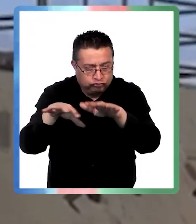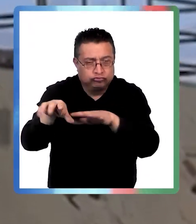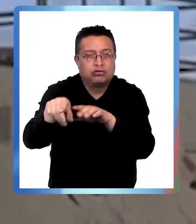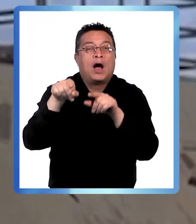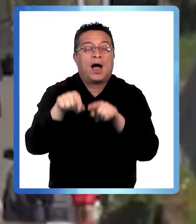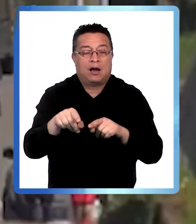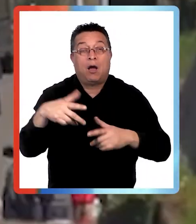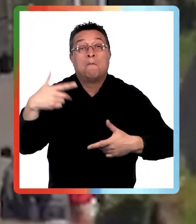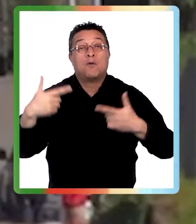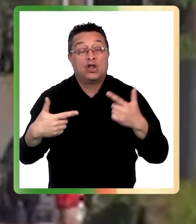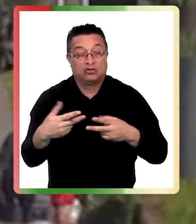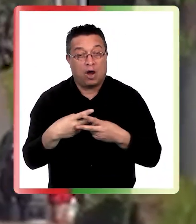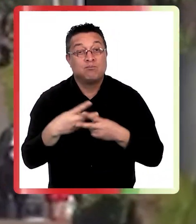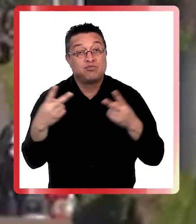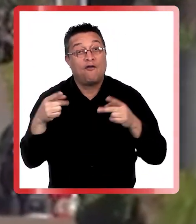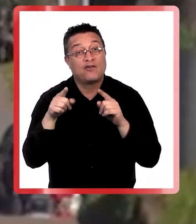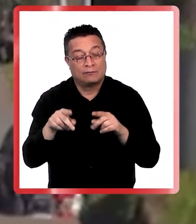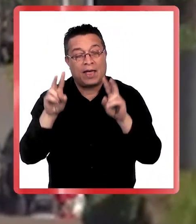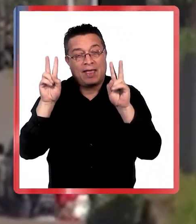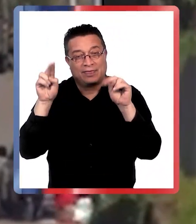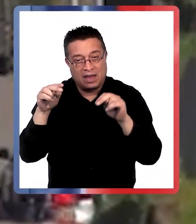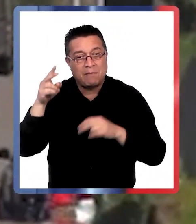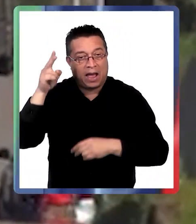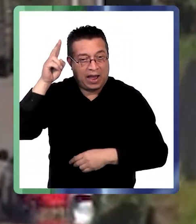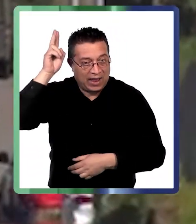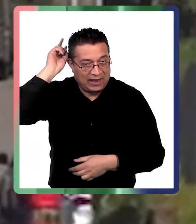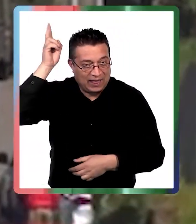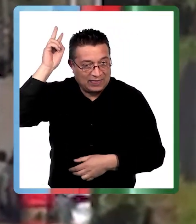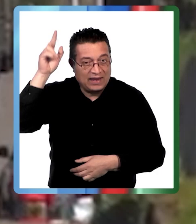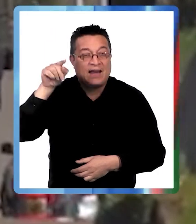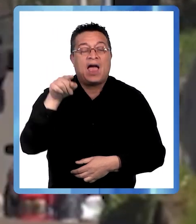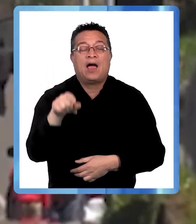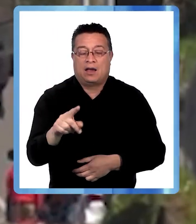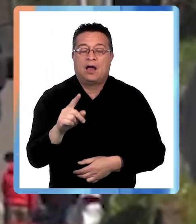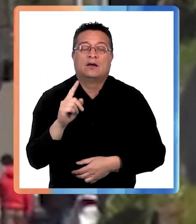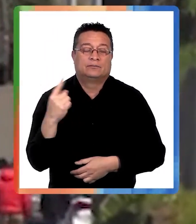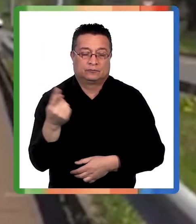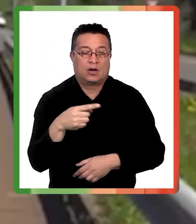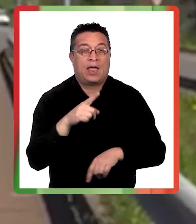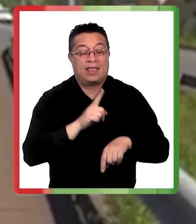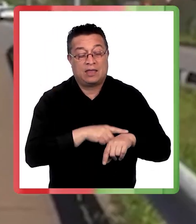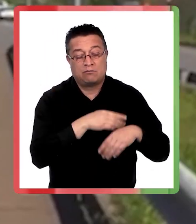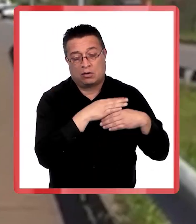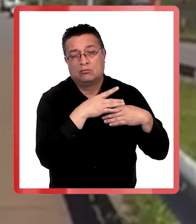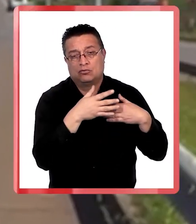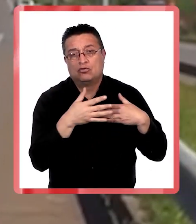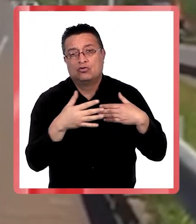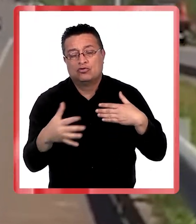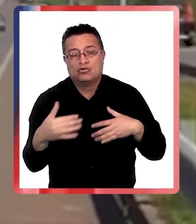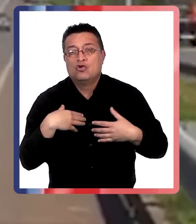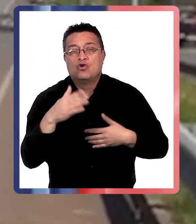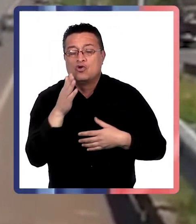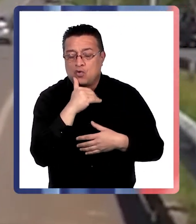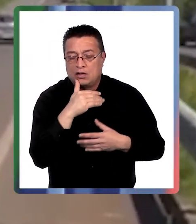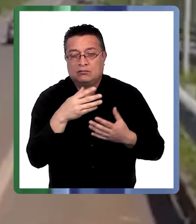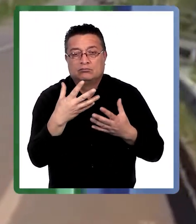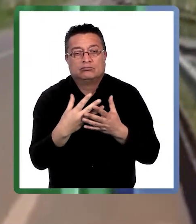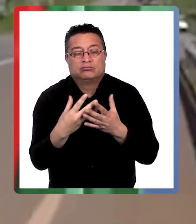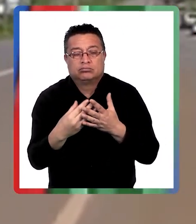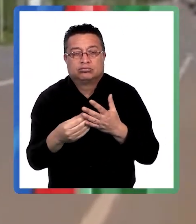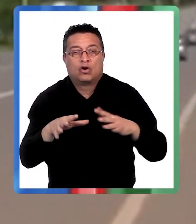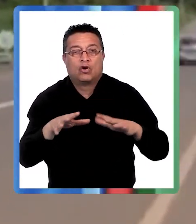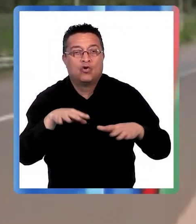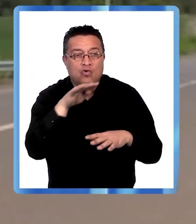una política pública referida a los temas indígenas que con el tiempo ha empezado como a agotar sus instrumentos y a mostrar que